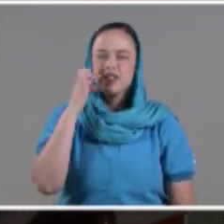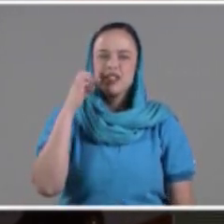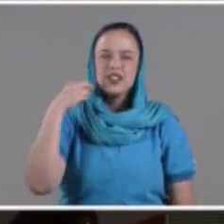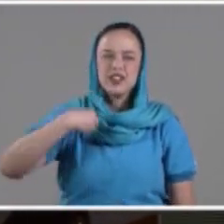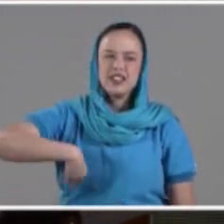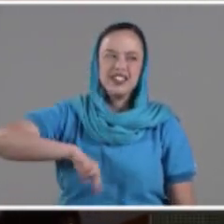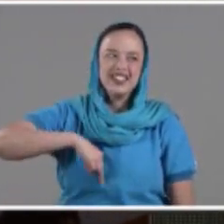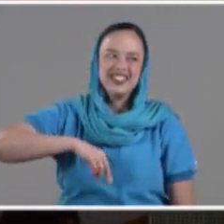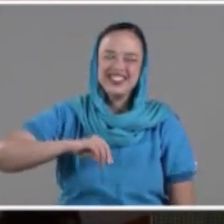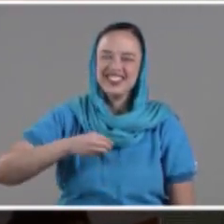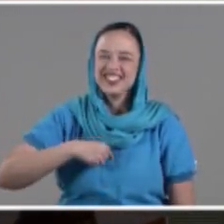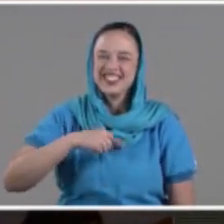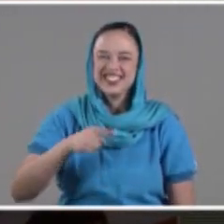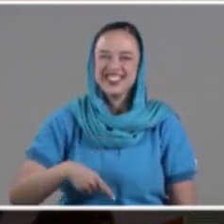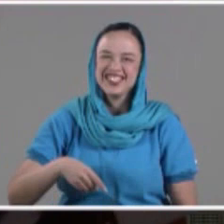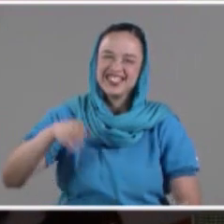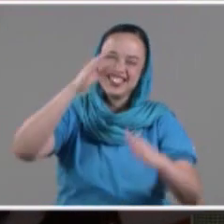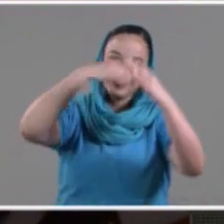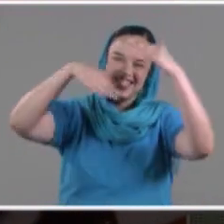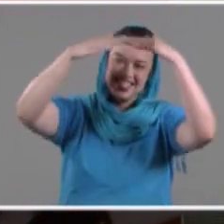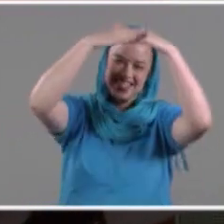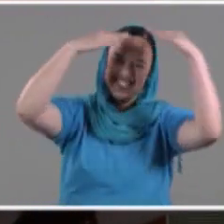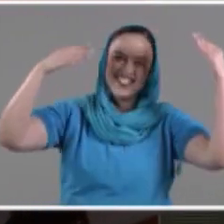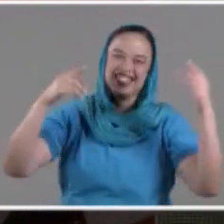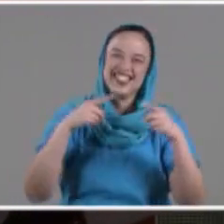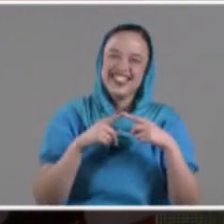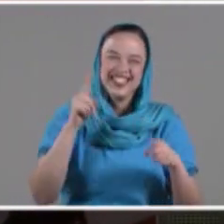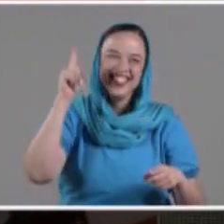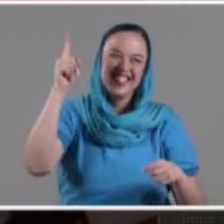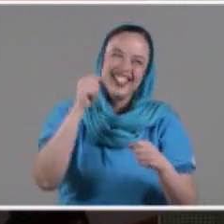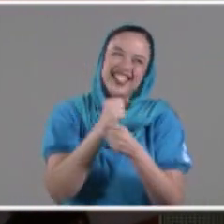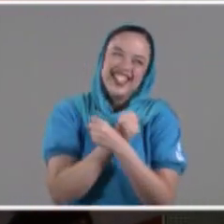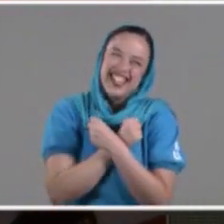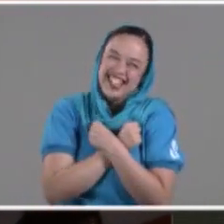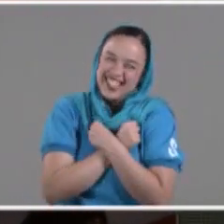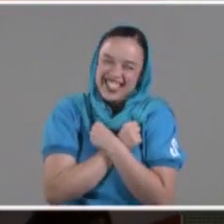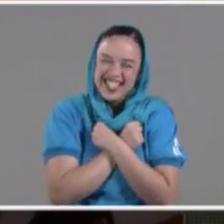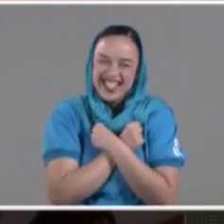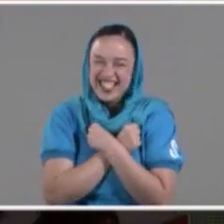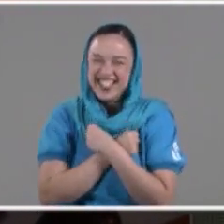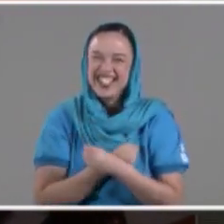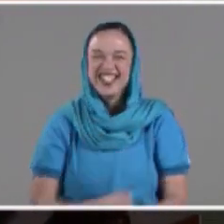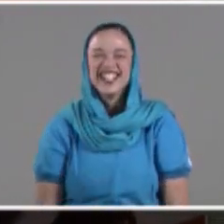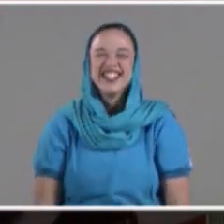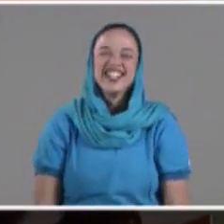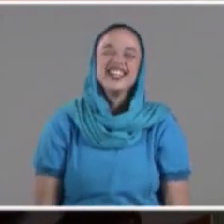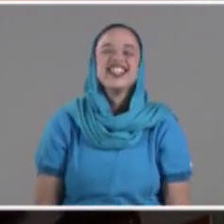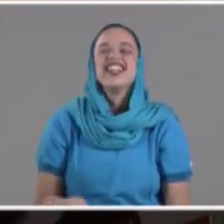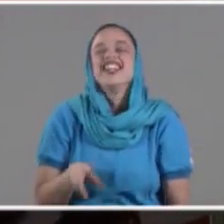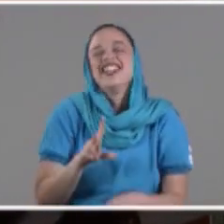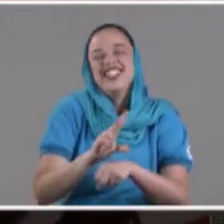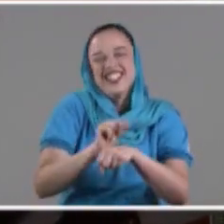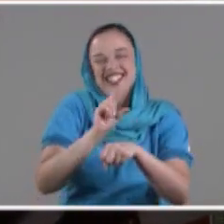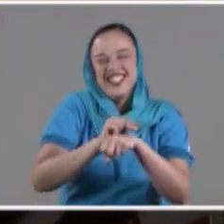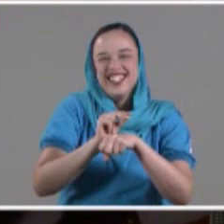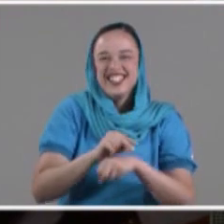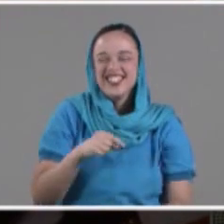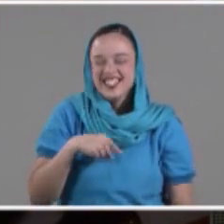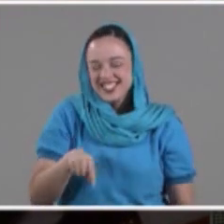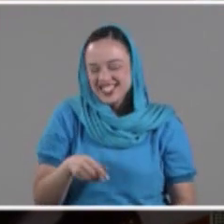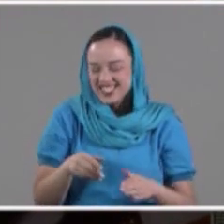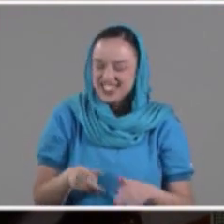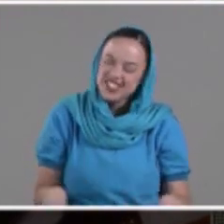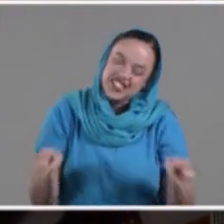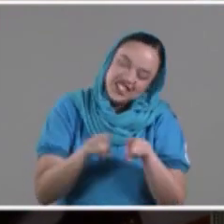cielos Gracias Señor por tu amor tu misericordia tu bondad de permitir estar juntos acá para